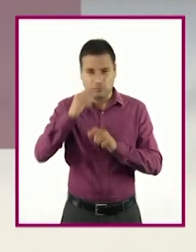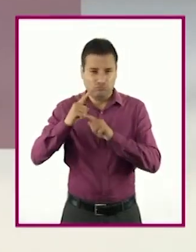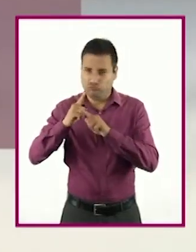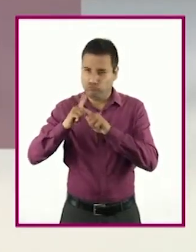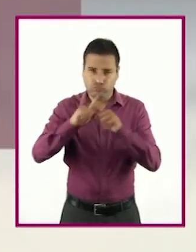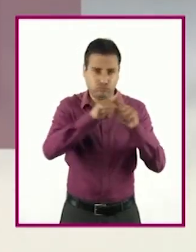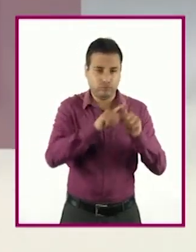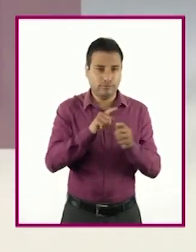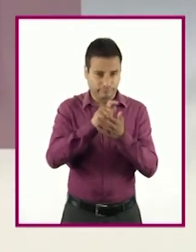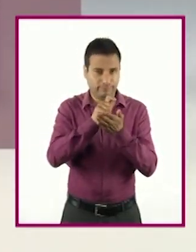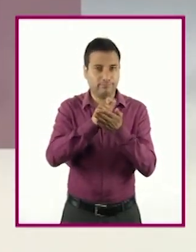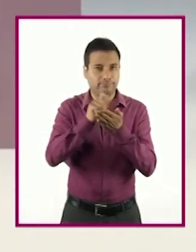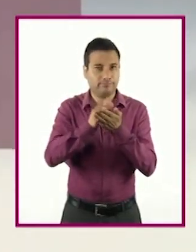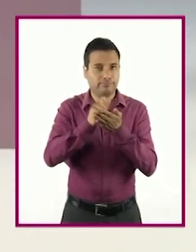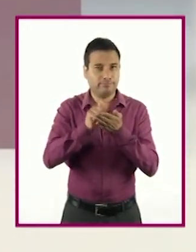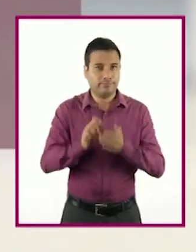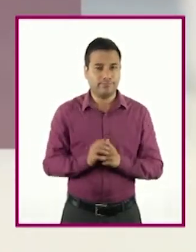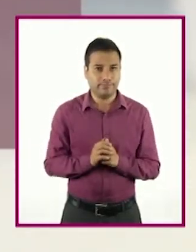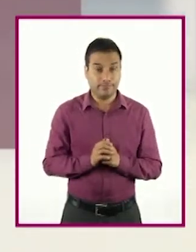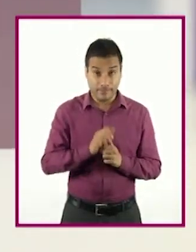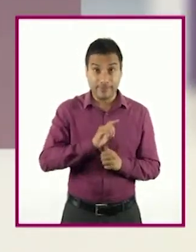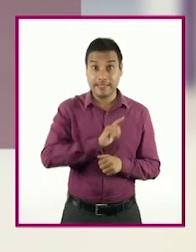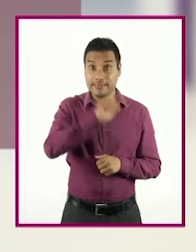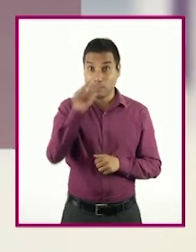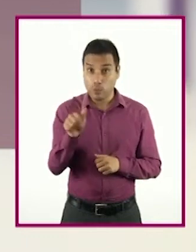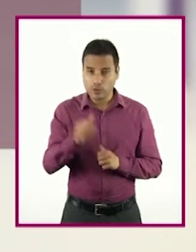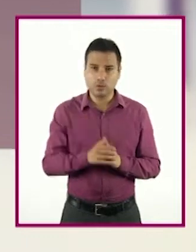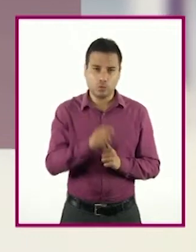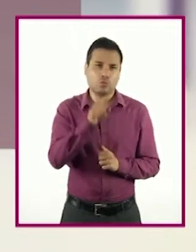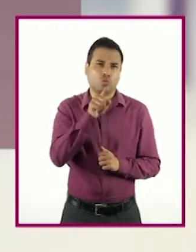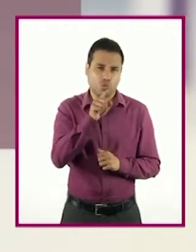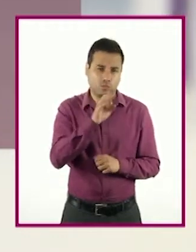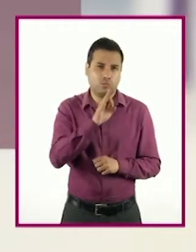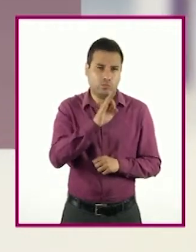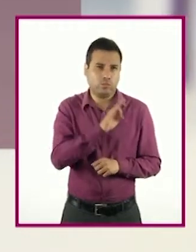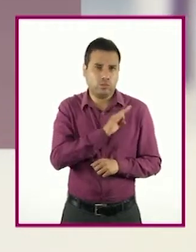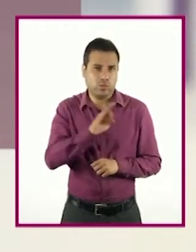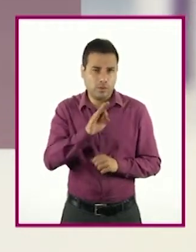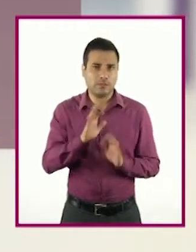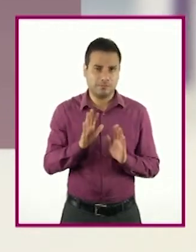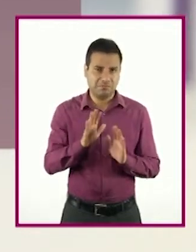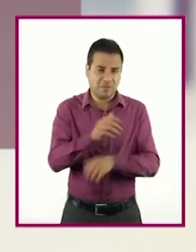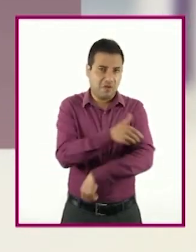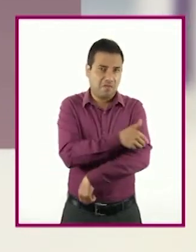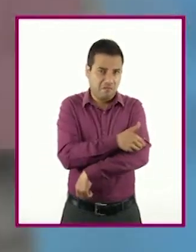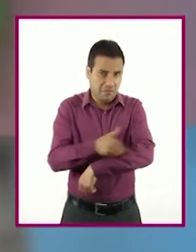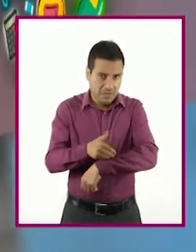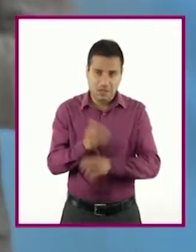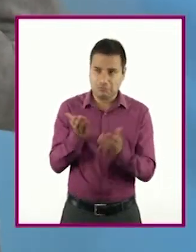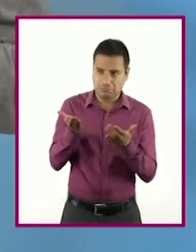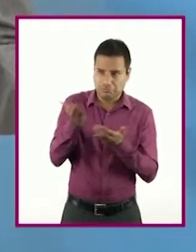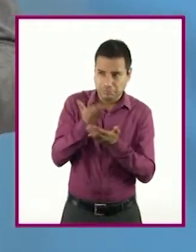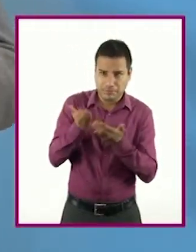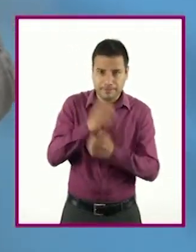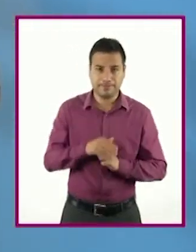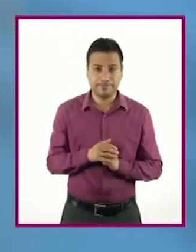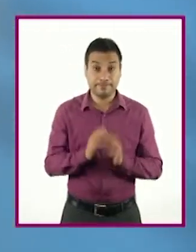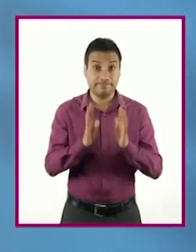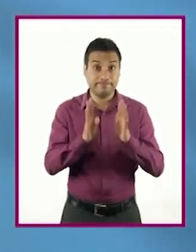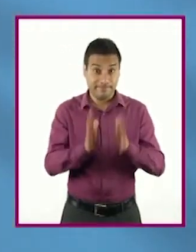surjan durante la sesión para que posteriormente puedan compartir sus avances con su familia.